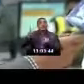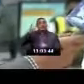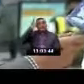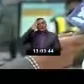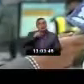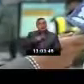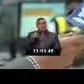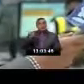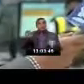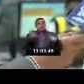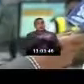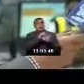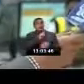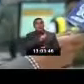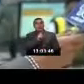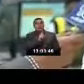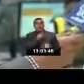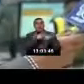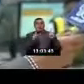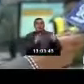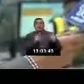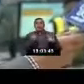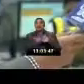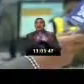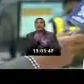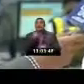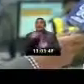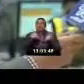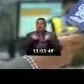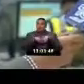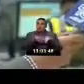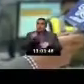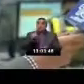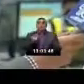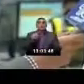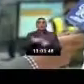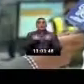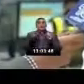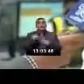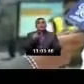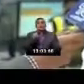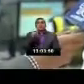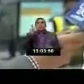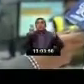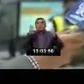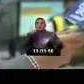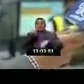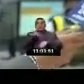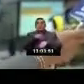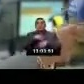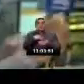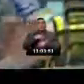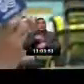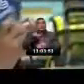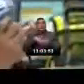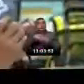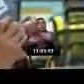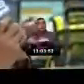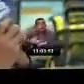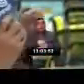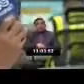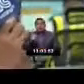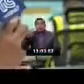están directamente relacionados con un estado de excepción, por lo tanto, continuarán, pero sí se verán afectados en el tema de los horarios del toque de queda, ¿no?